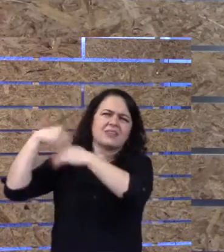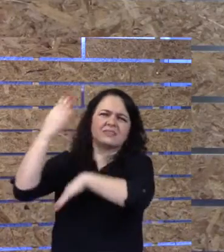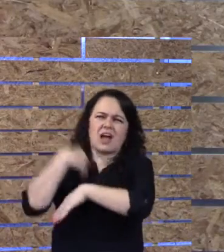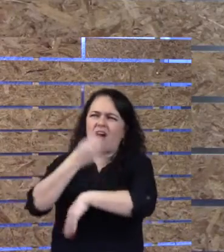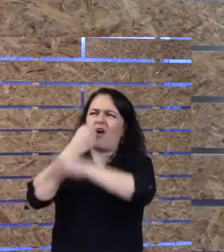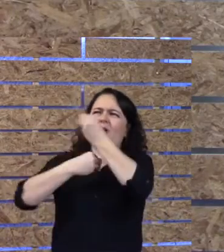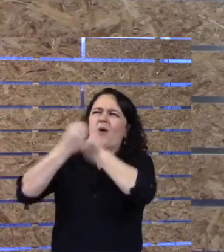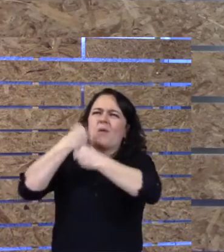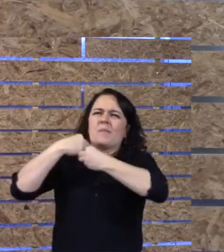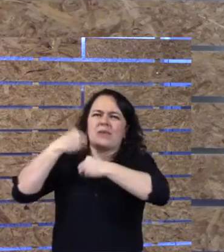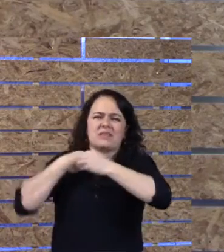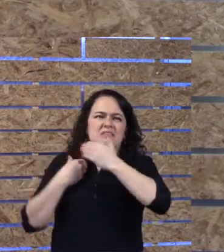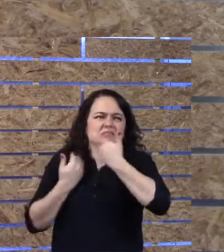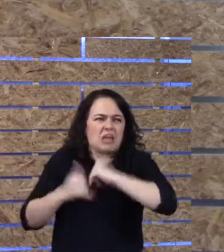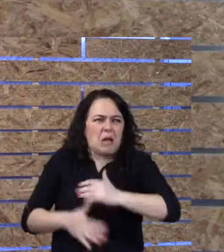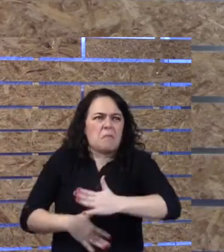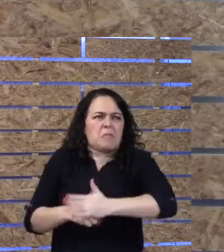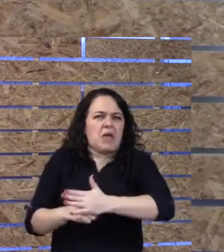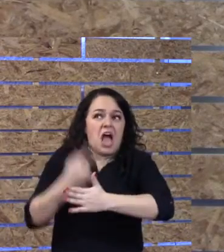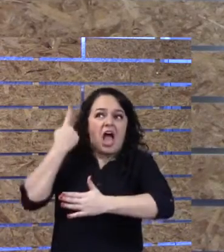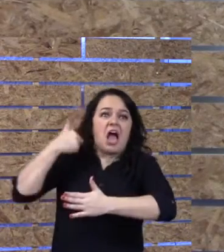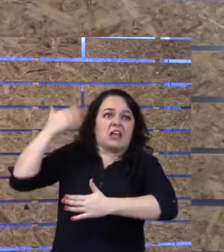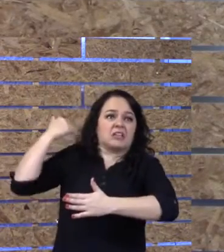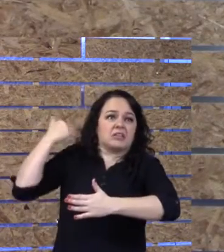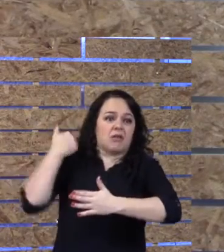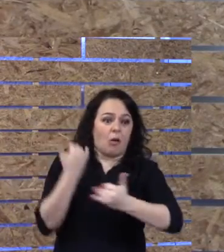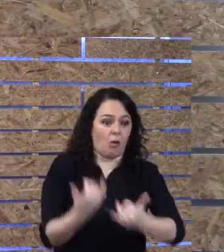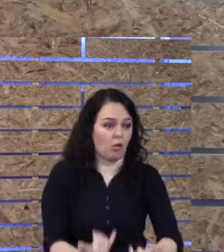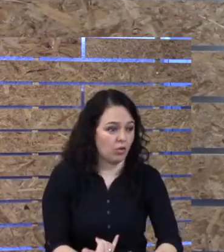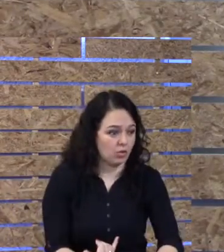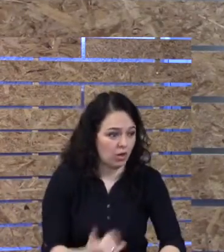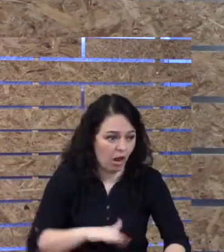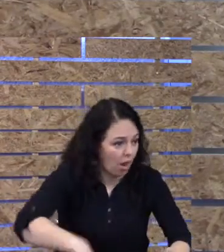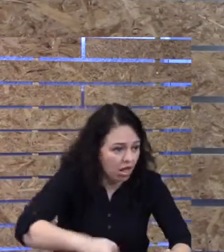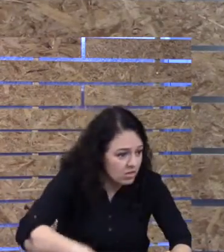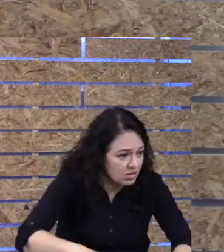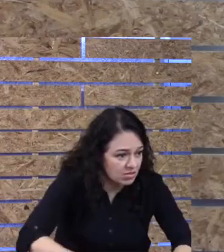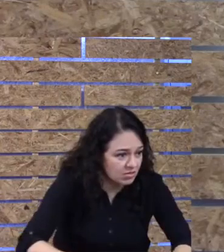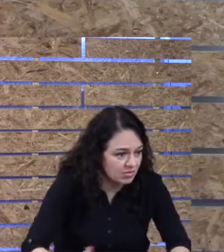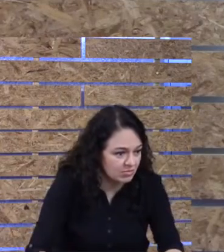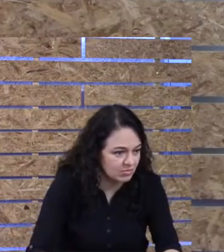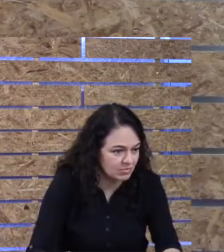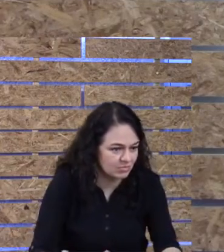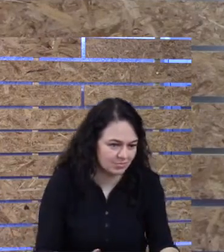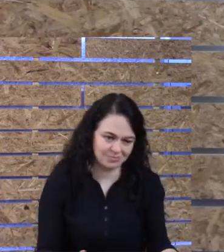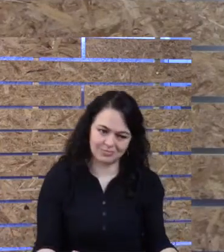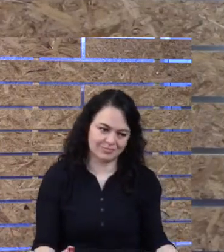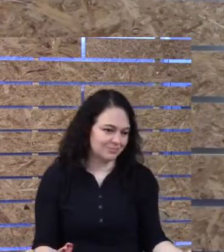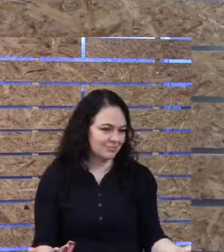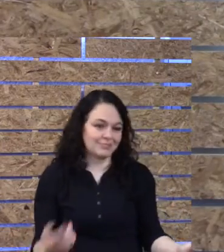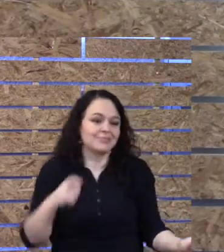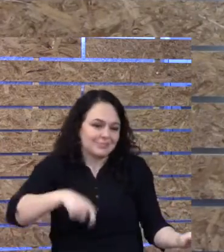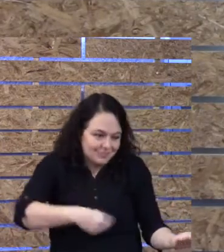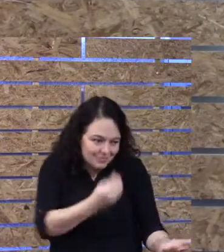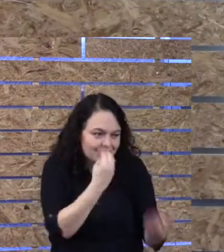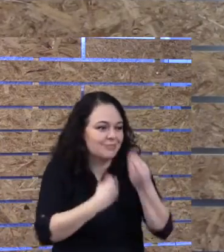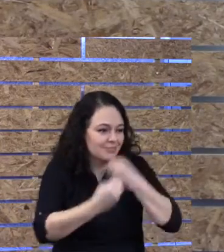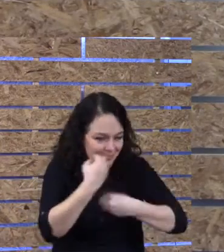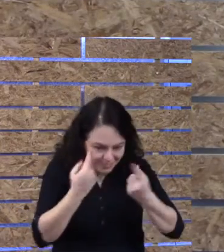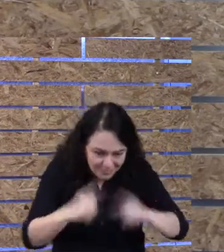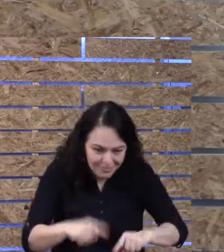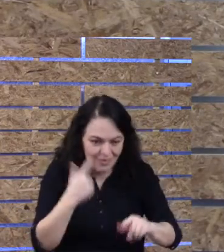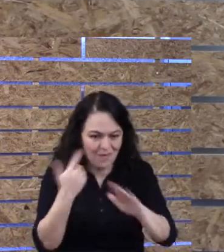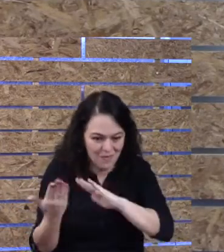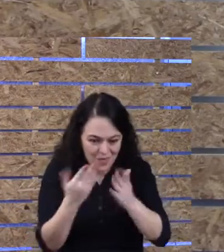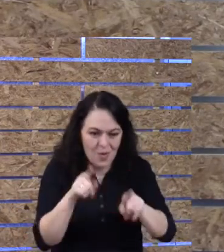Estos textos son tan familiares que a veces pierden o perdemos nosotros esa realidad que nos dice